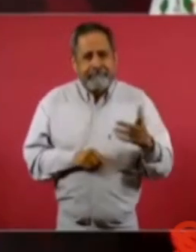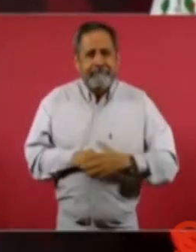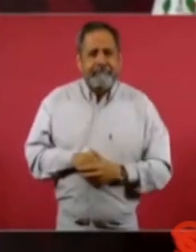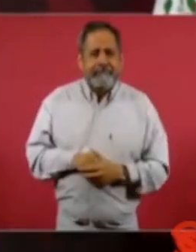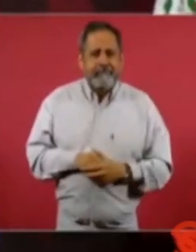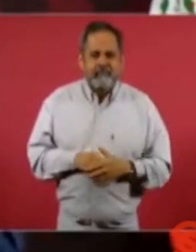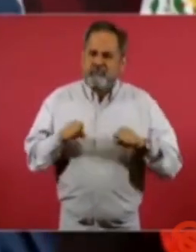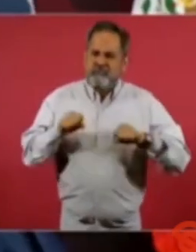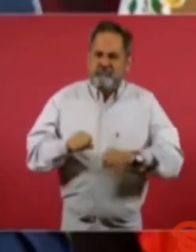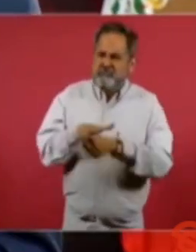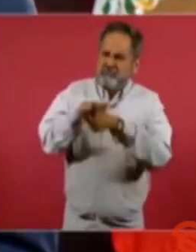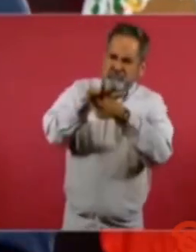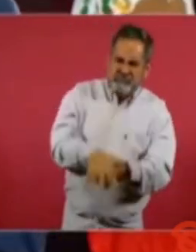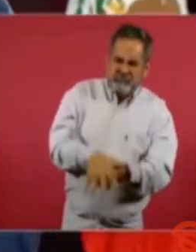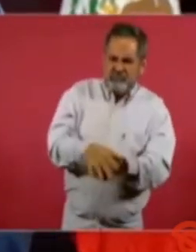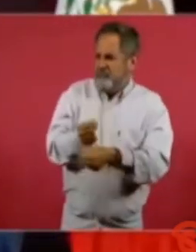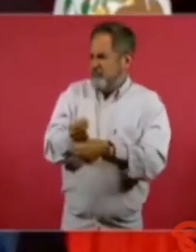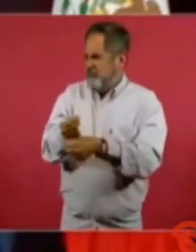la fuerza,